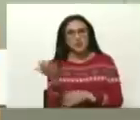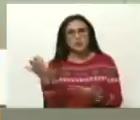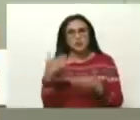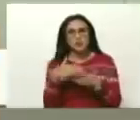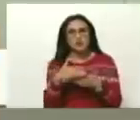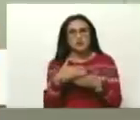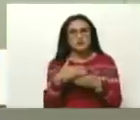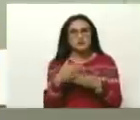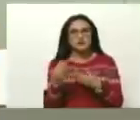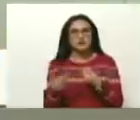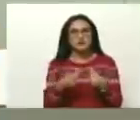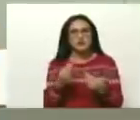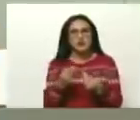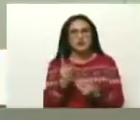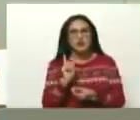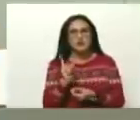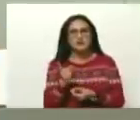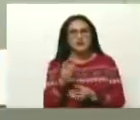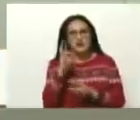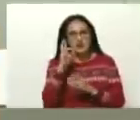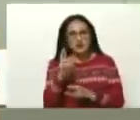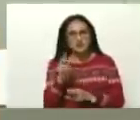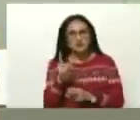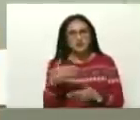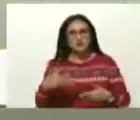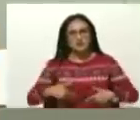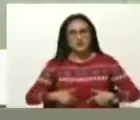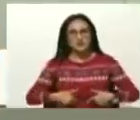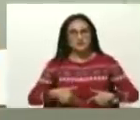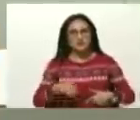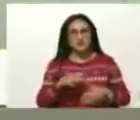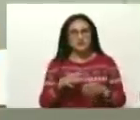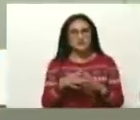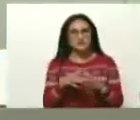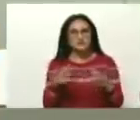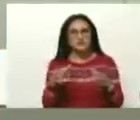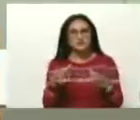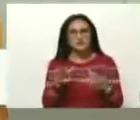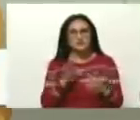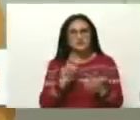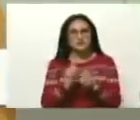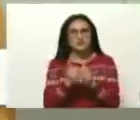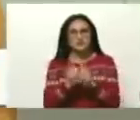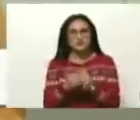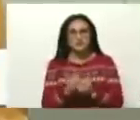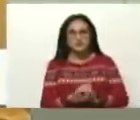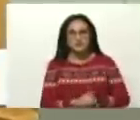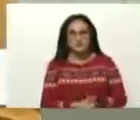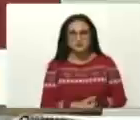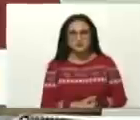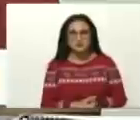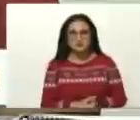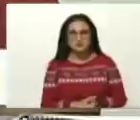bloqueo. ¿Cómo debe ser reconocido ese esfuerzo del gremio deportivo?